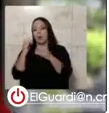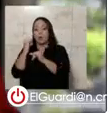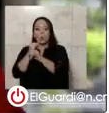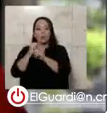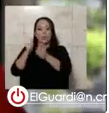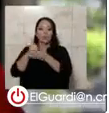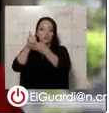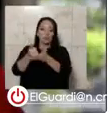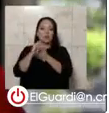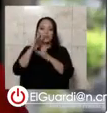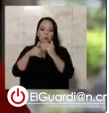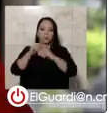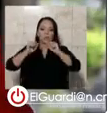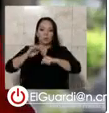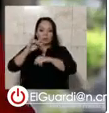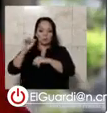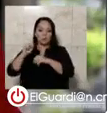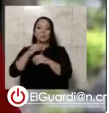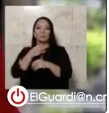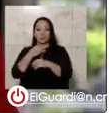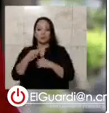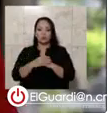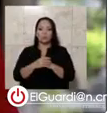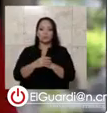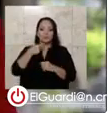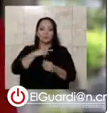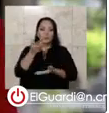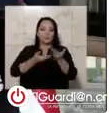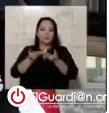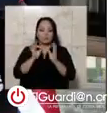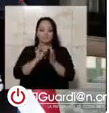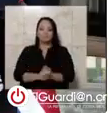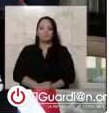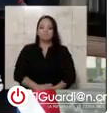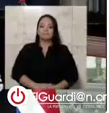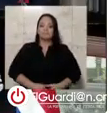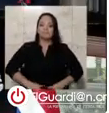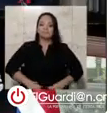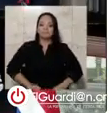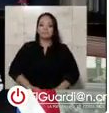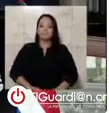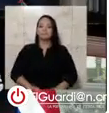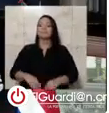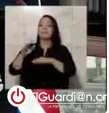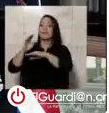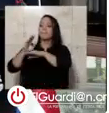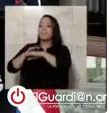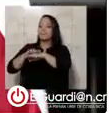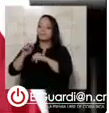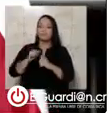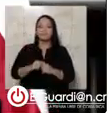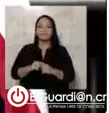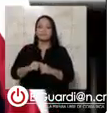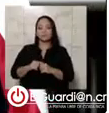en la medida que corresponda a la Caja, por lo menos con todo gusto, y para eso estamos nosotros. Con permiso, don Arnold, a don José